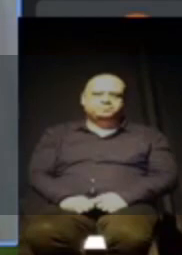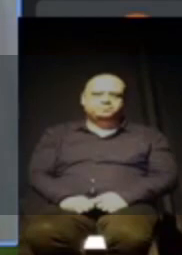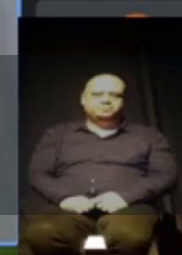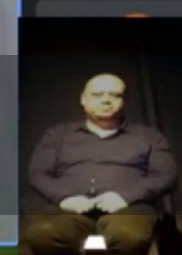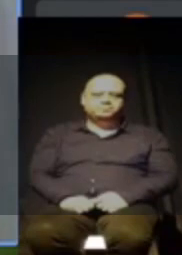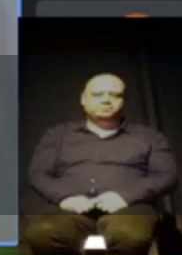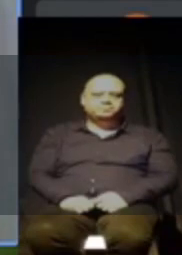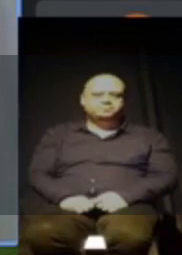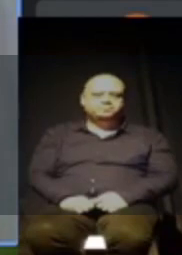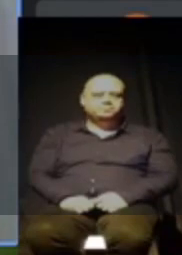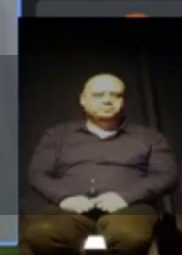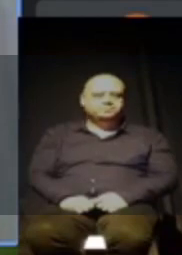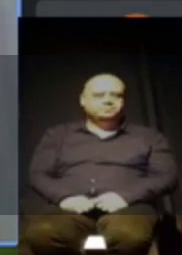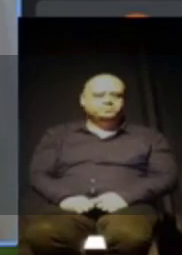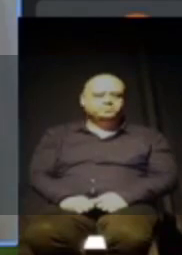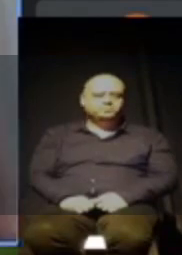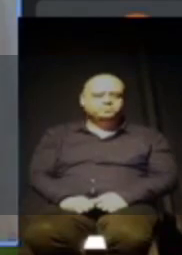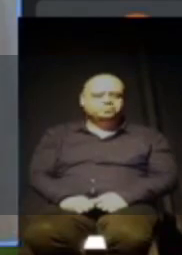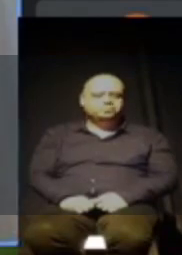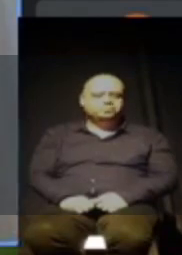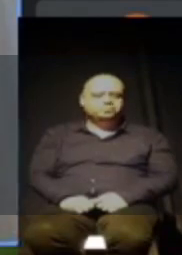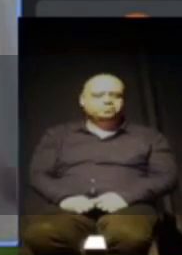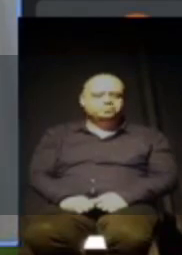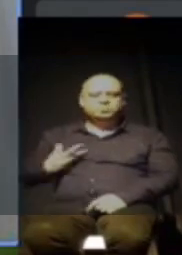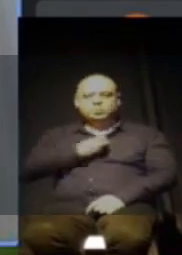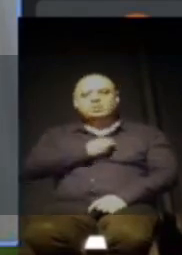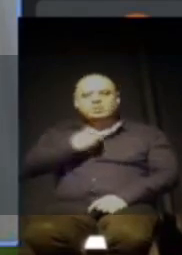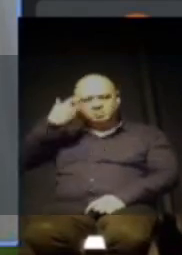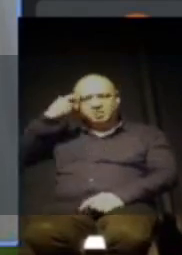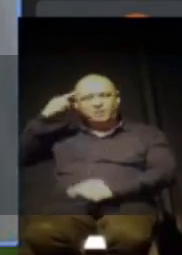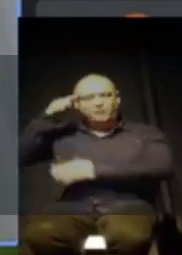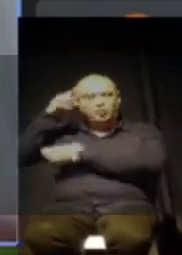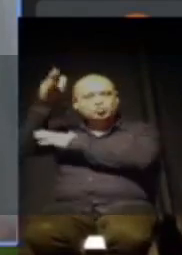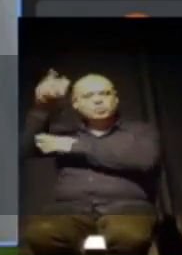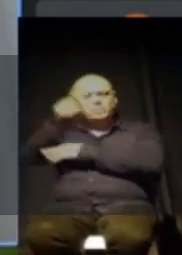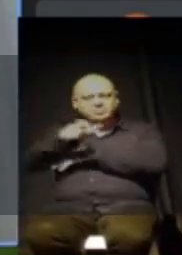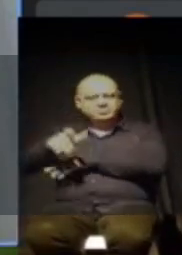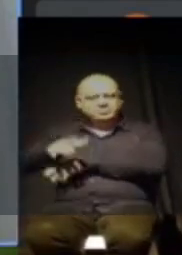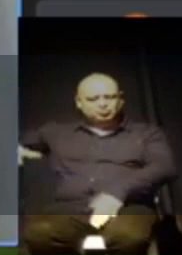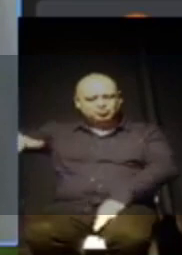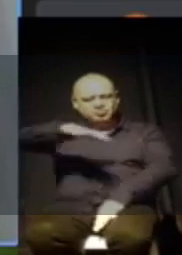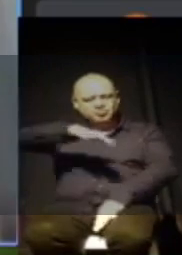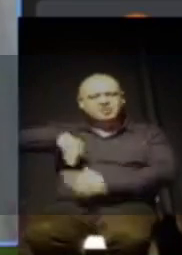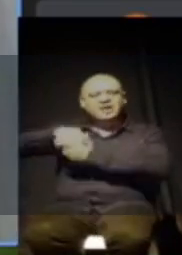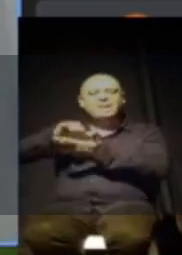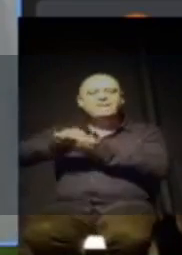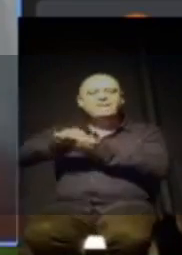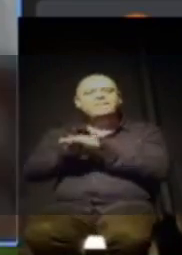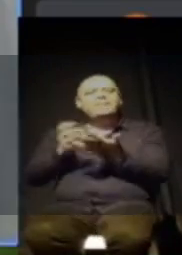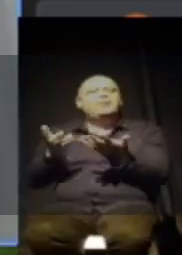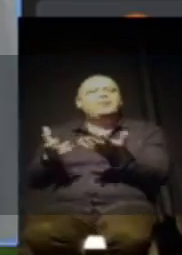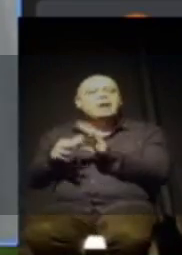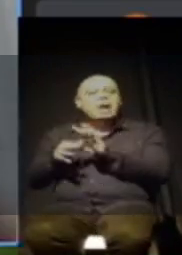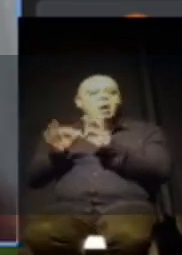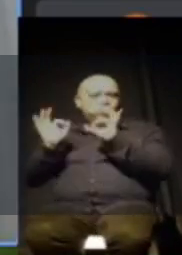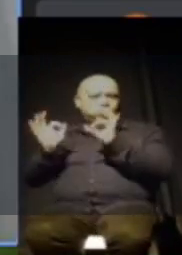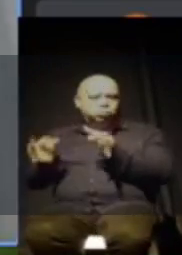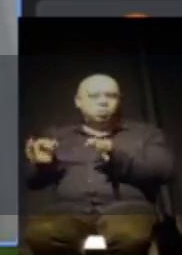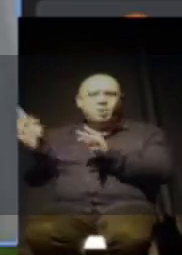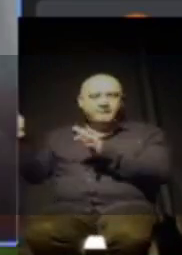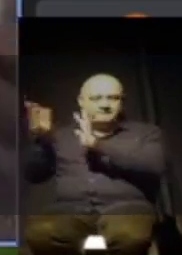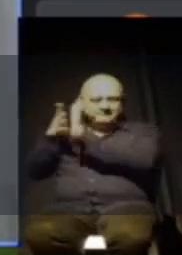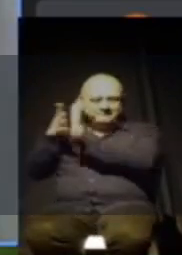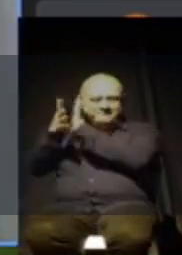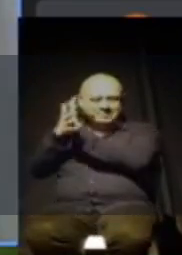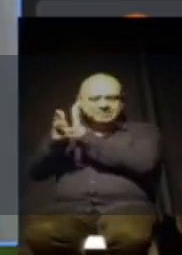De la mirada que hagamos sobre estos fenómenos depende el futuro de nuestros pueblos. La luz del túnel al final puede configurar en ese